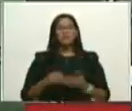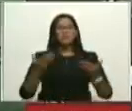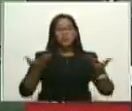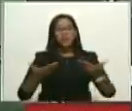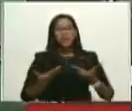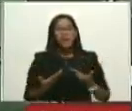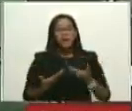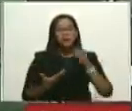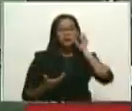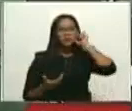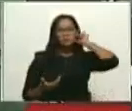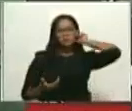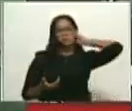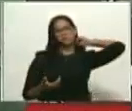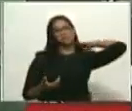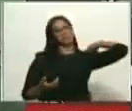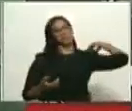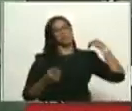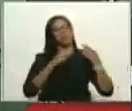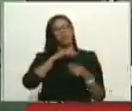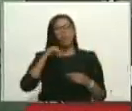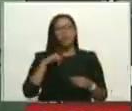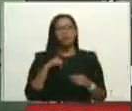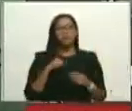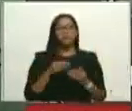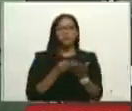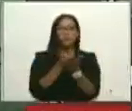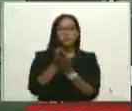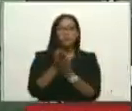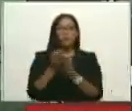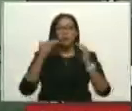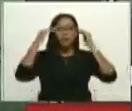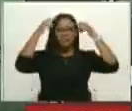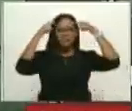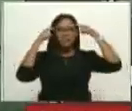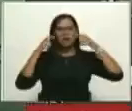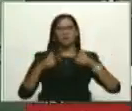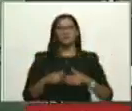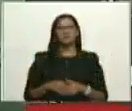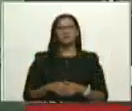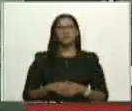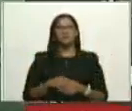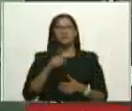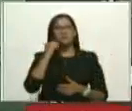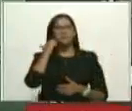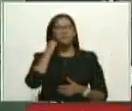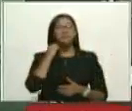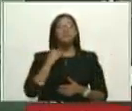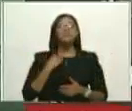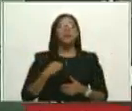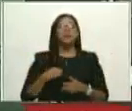eterno nuestro inmortal comandante Hugo Rafael Chávez Frías. Lo sembró.